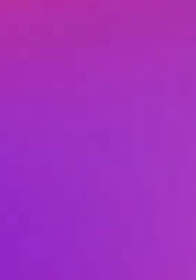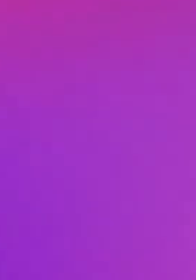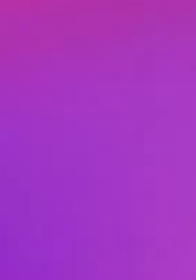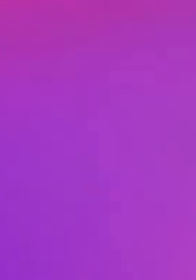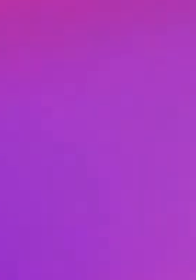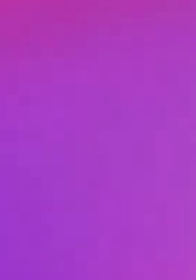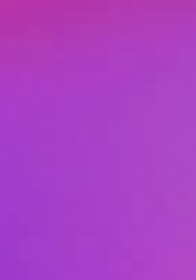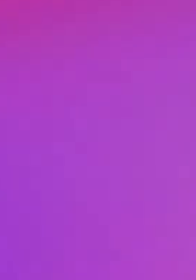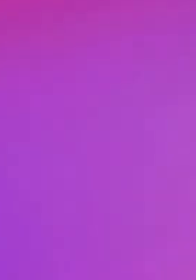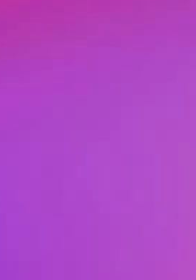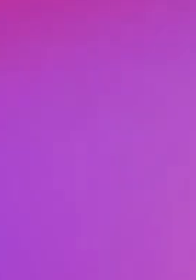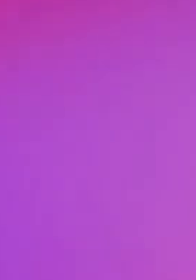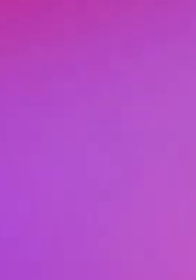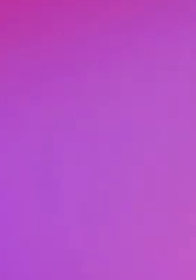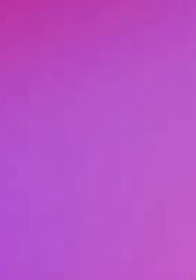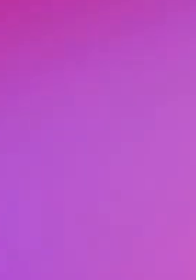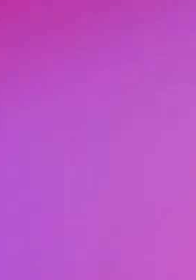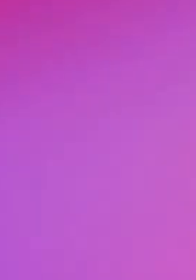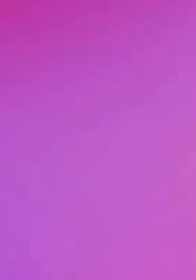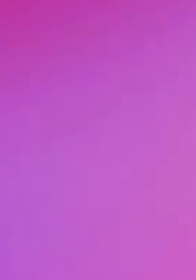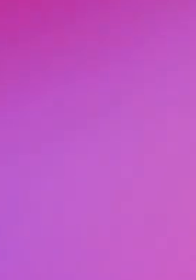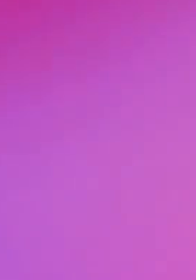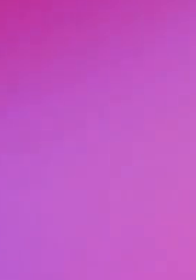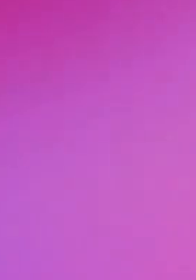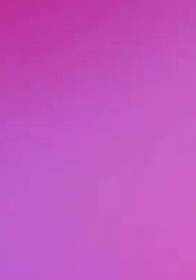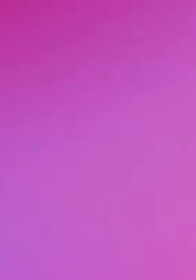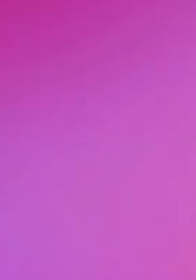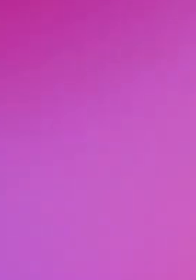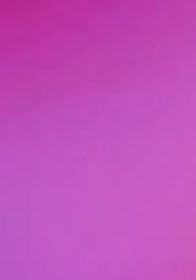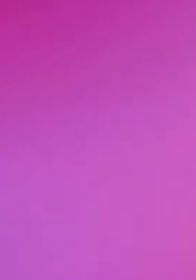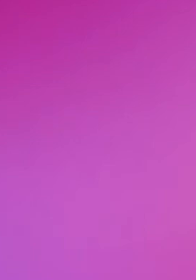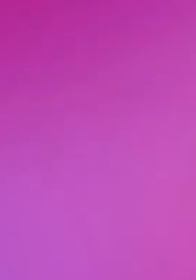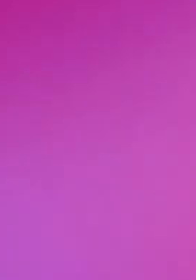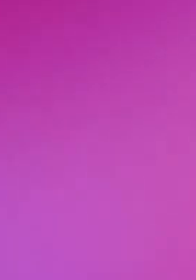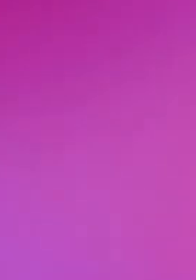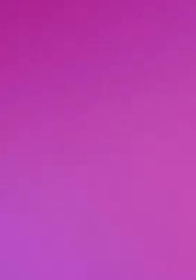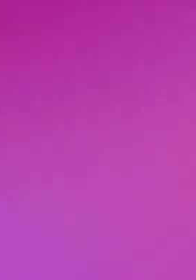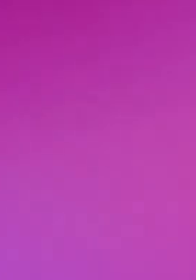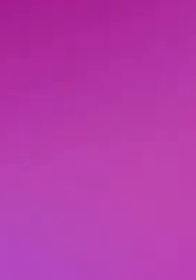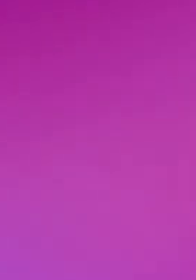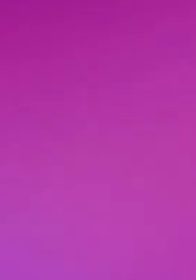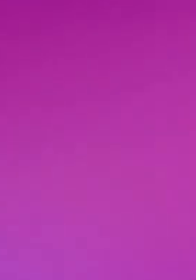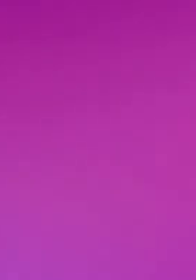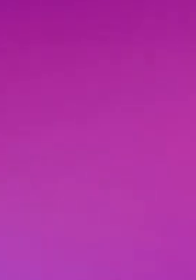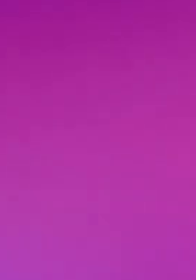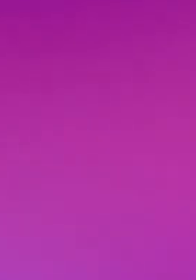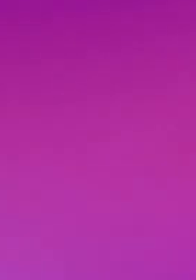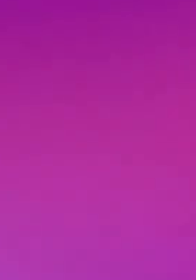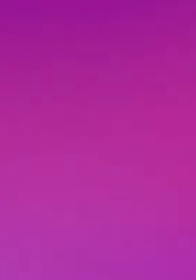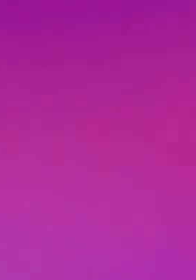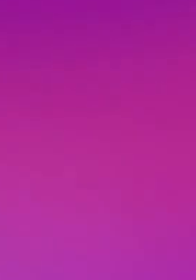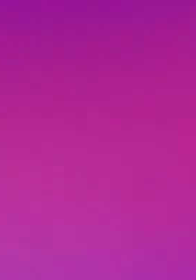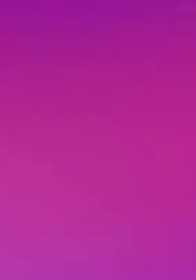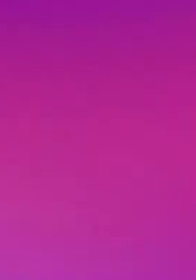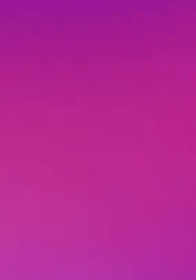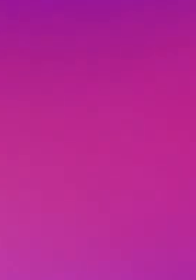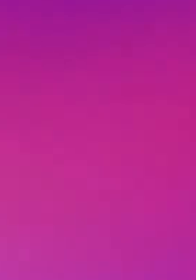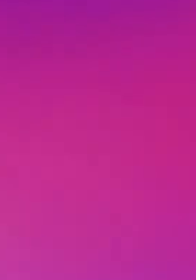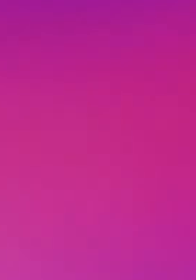Si requieres consultar los libros de texto en versión digital, recuerda que los puedes encontrar en la página